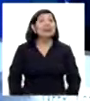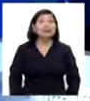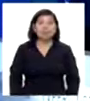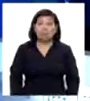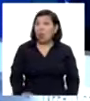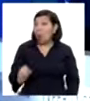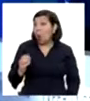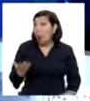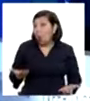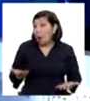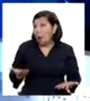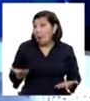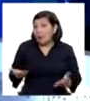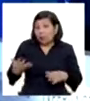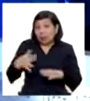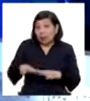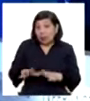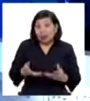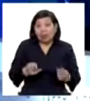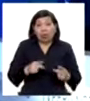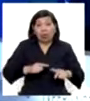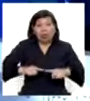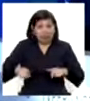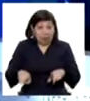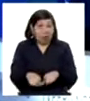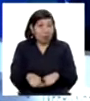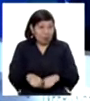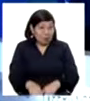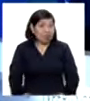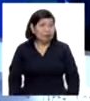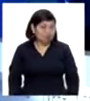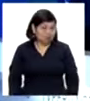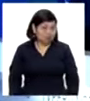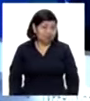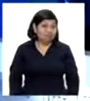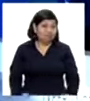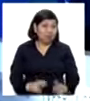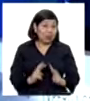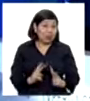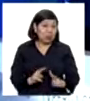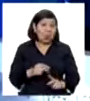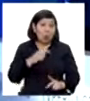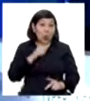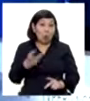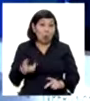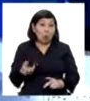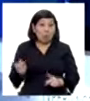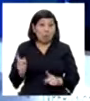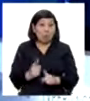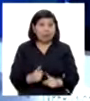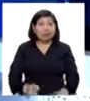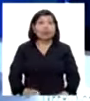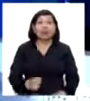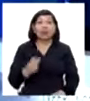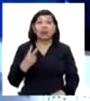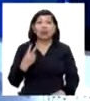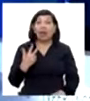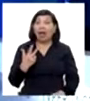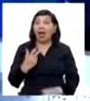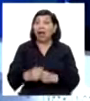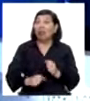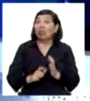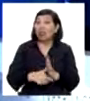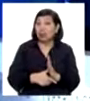¿no? O la inclusión en cargos directivos también, ¿no? También tú ves, había una mujer en cargo directivo y de repente 2-3 años